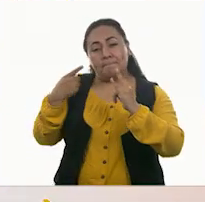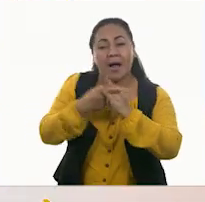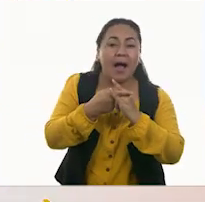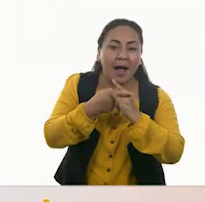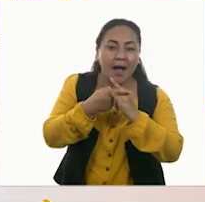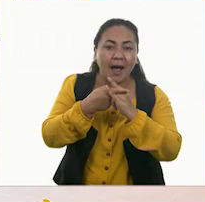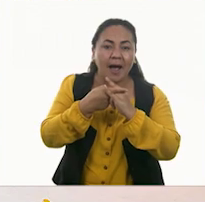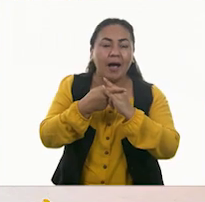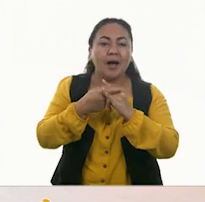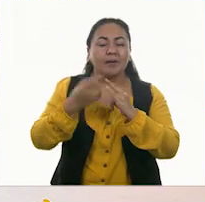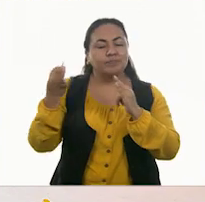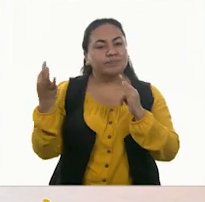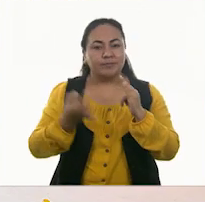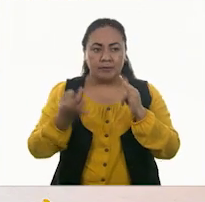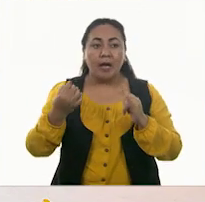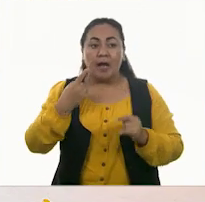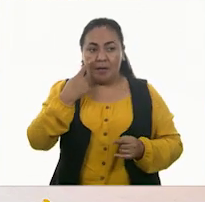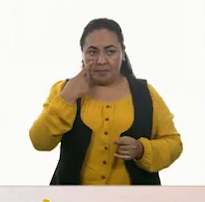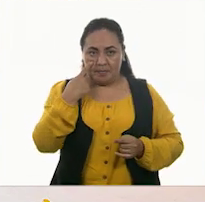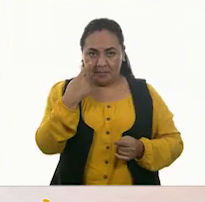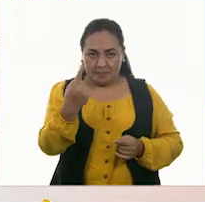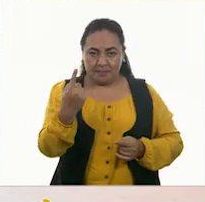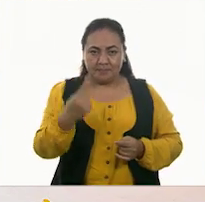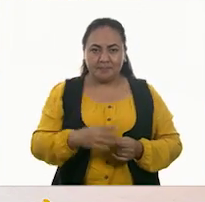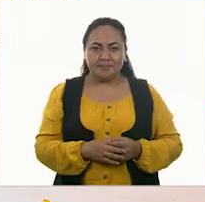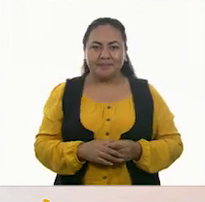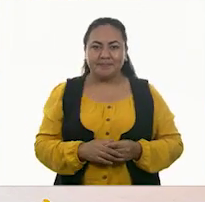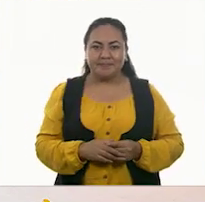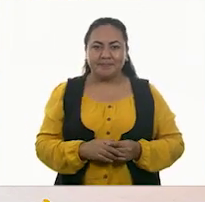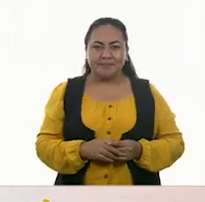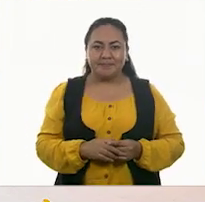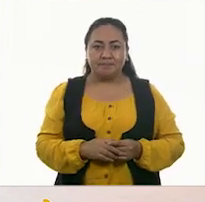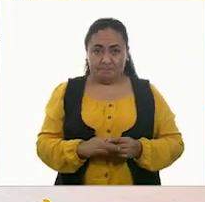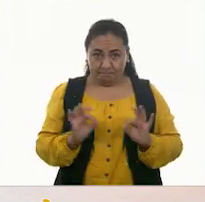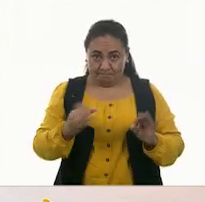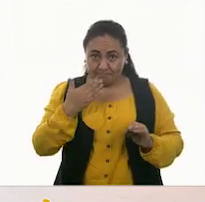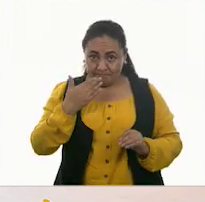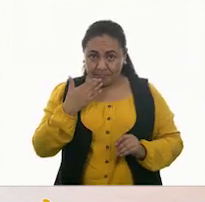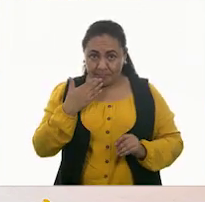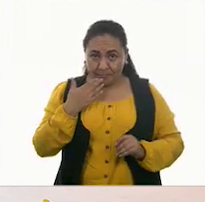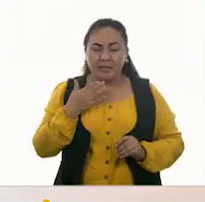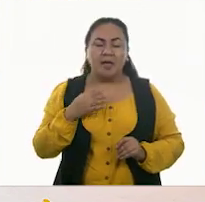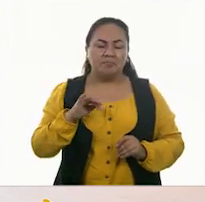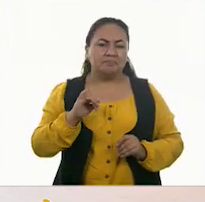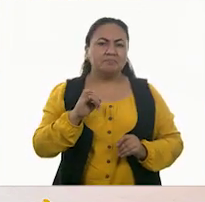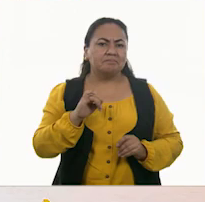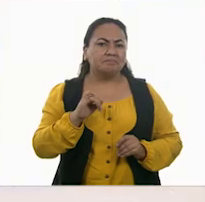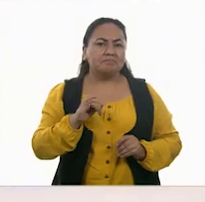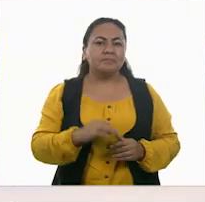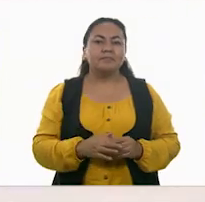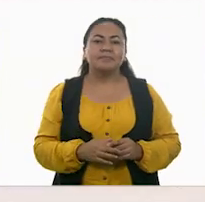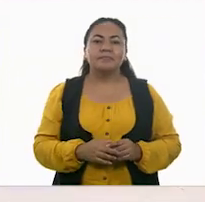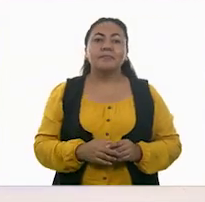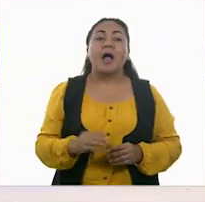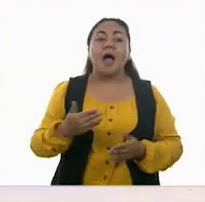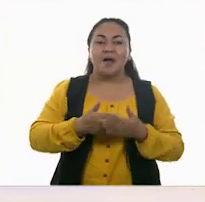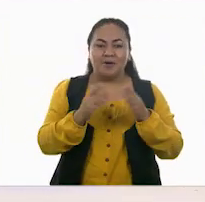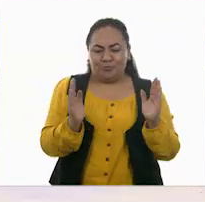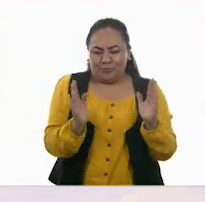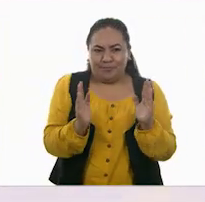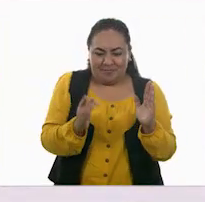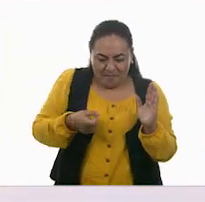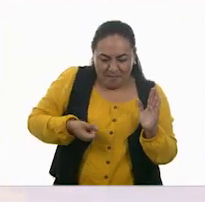pondrías? Así, una separada. Correcto. Sí. ¿Te parece bien? Me parece. Tercero. Estás chiquito.